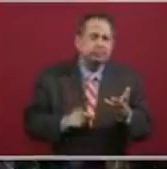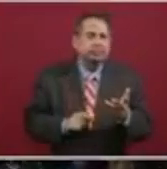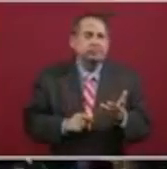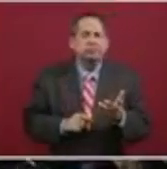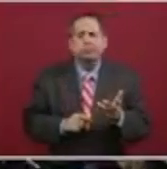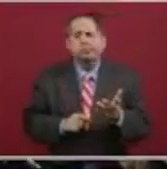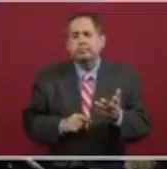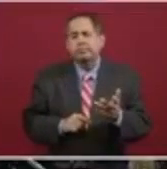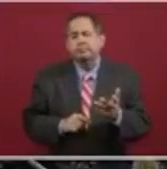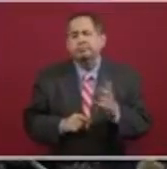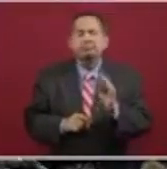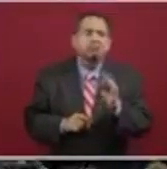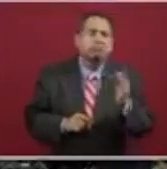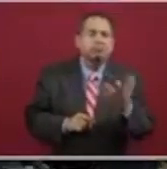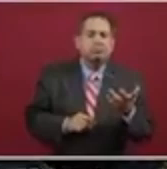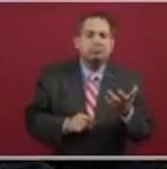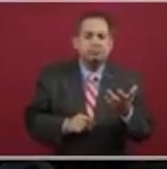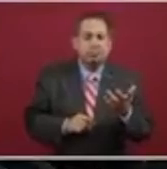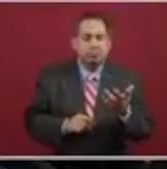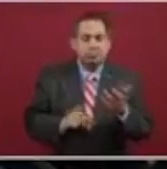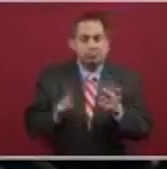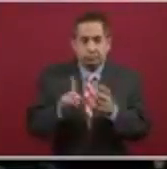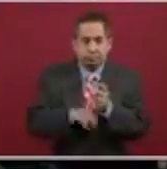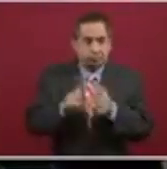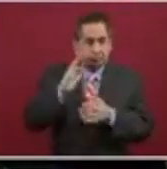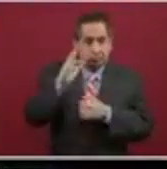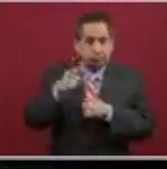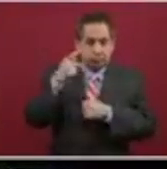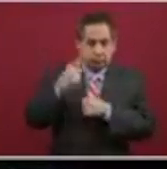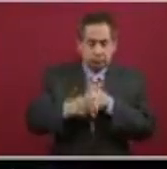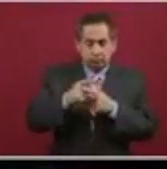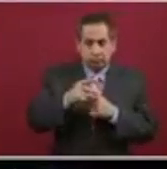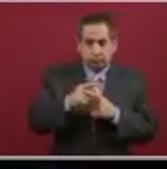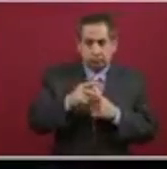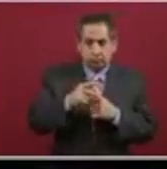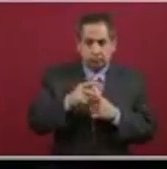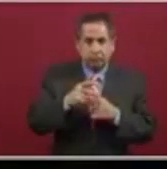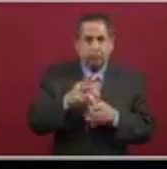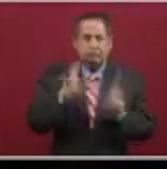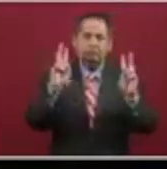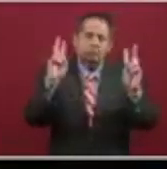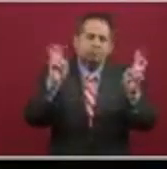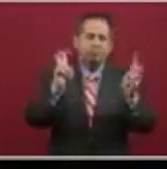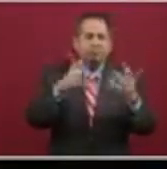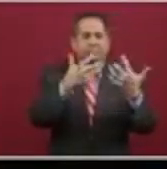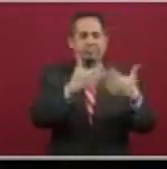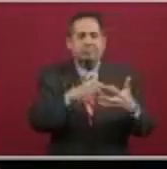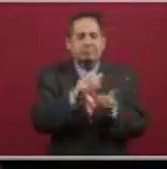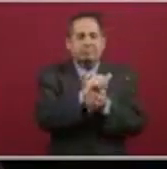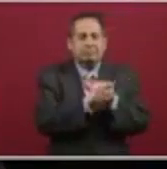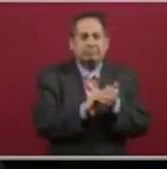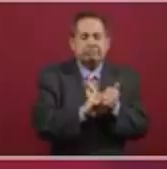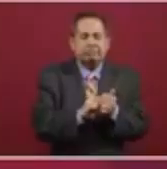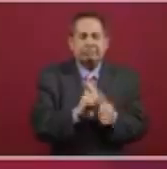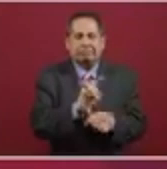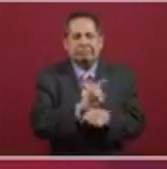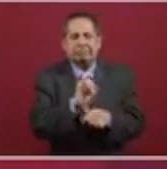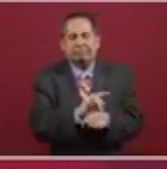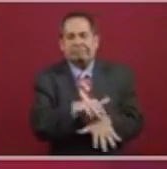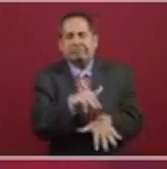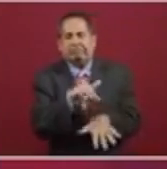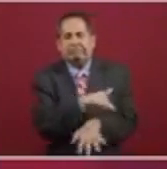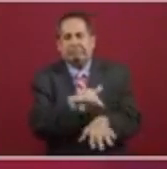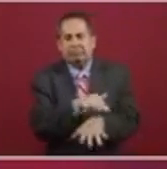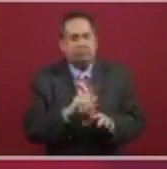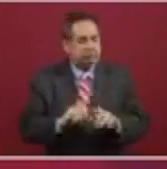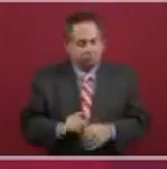no existe el riesgo de que se pueda construir una refinería patito, entre comillas, ¿no? No, es lo